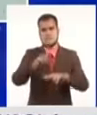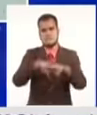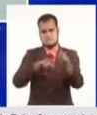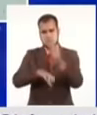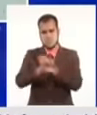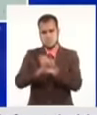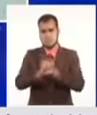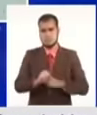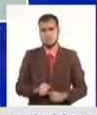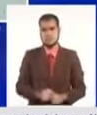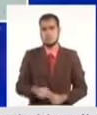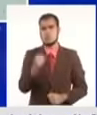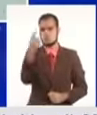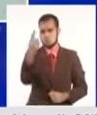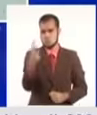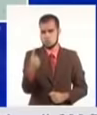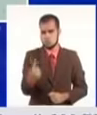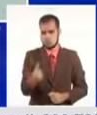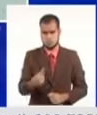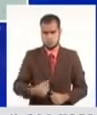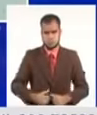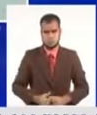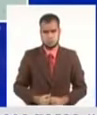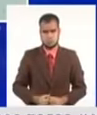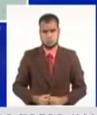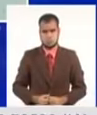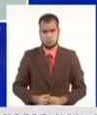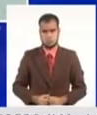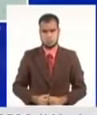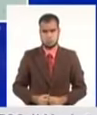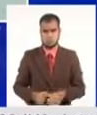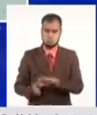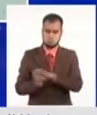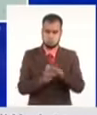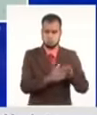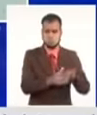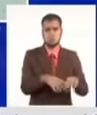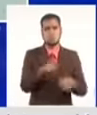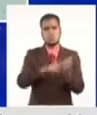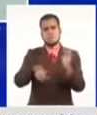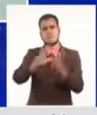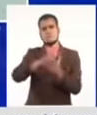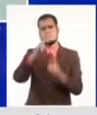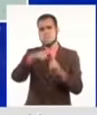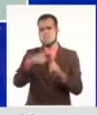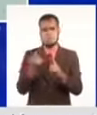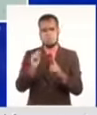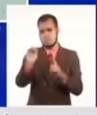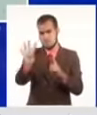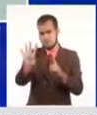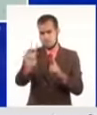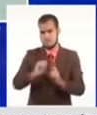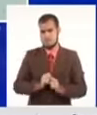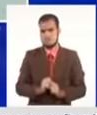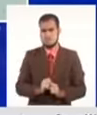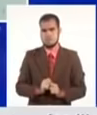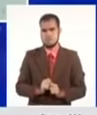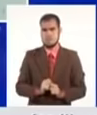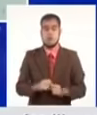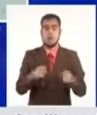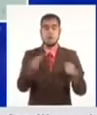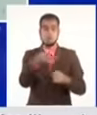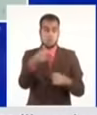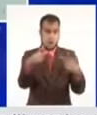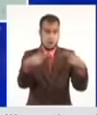Este con 1 caso cada uno, 11 en total. Matanzas con 4 casos, 2 de Cárdenas y 2 de Ciénaga